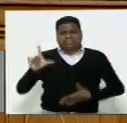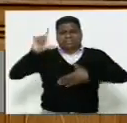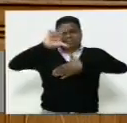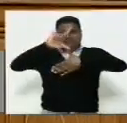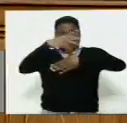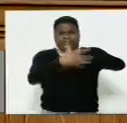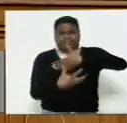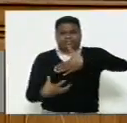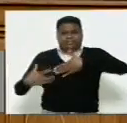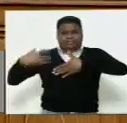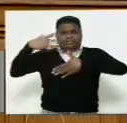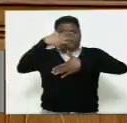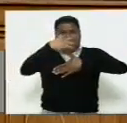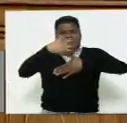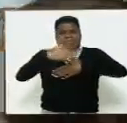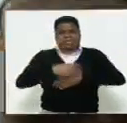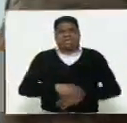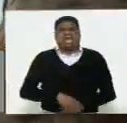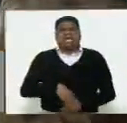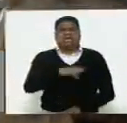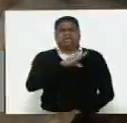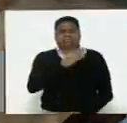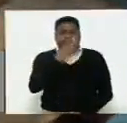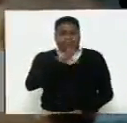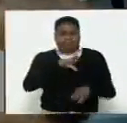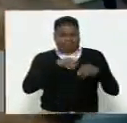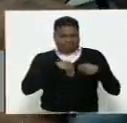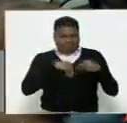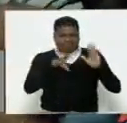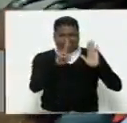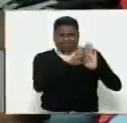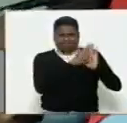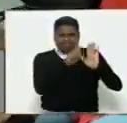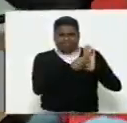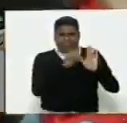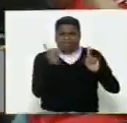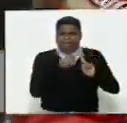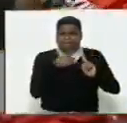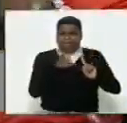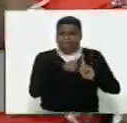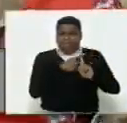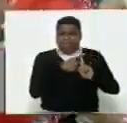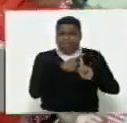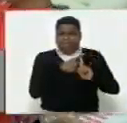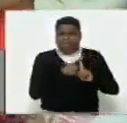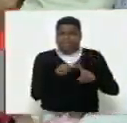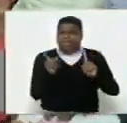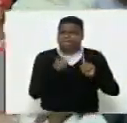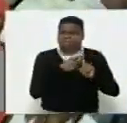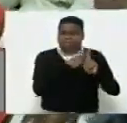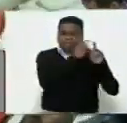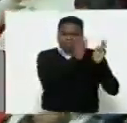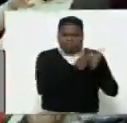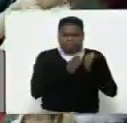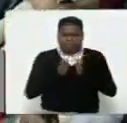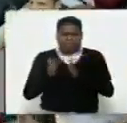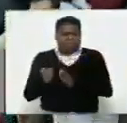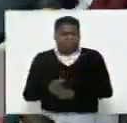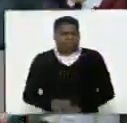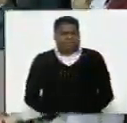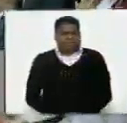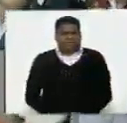y asumamos entonces el derecho de las gestantes en un primer orden de prioridad, en un primer orden de